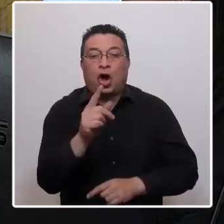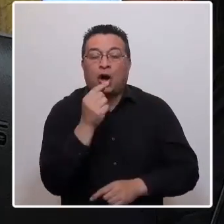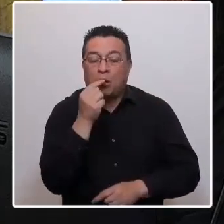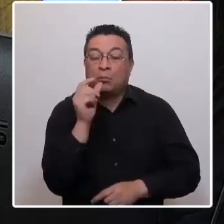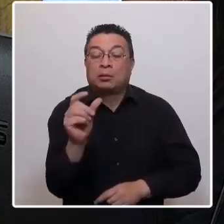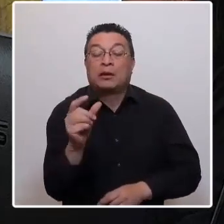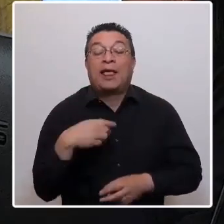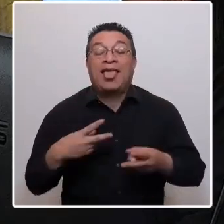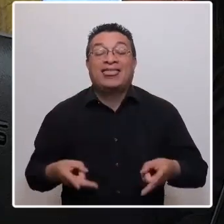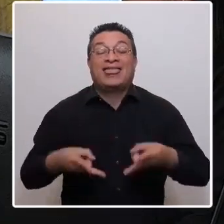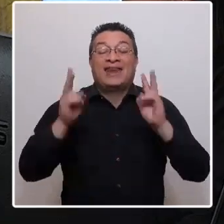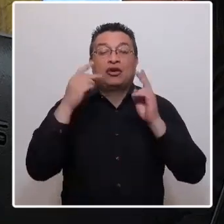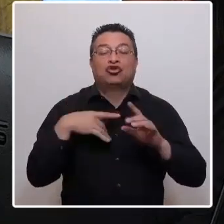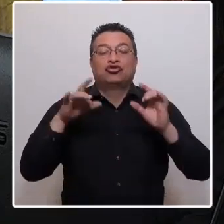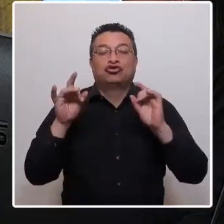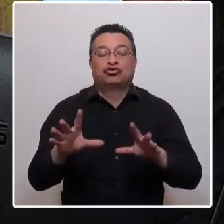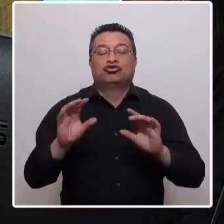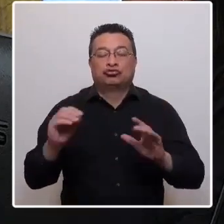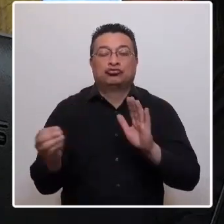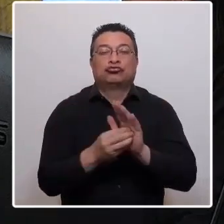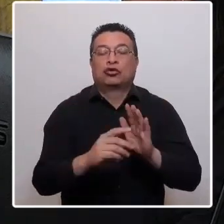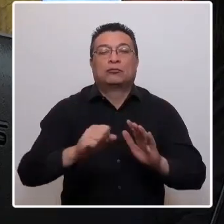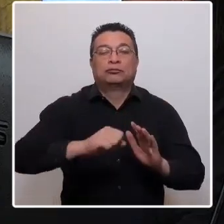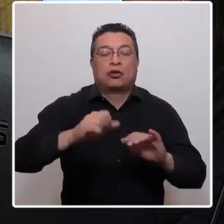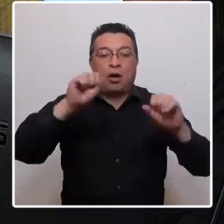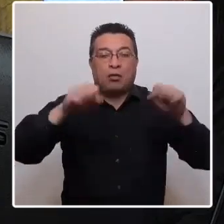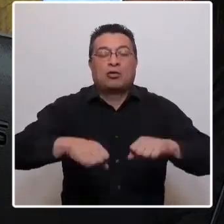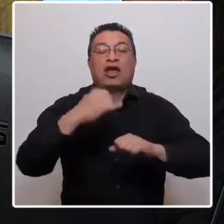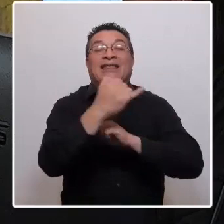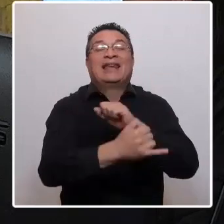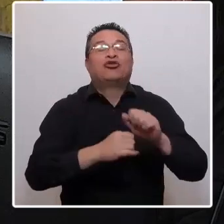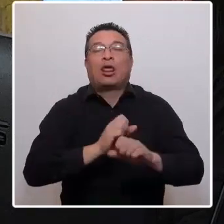derechos consagrados en instrumentos y tratados internacionalmente vigentes.